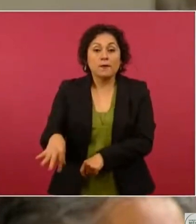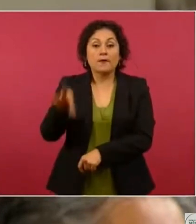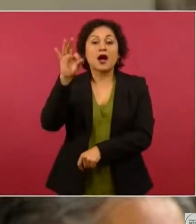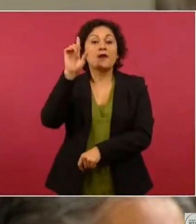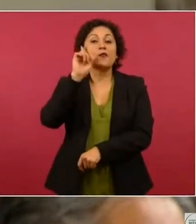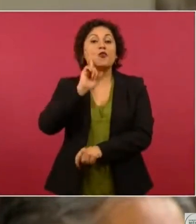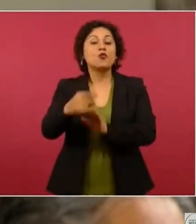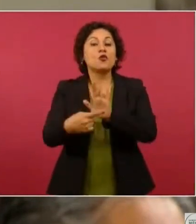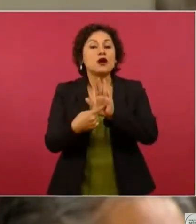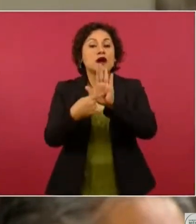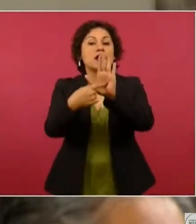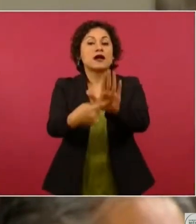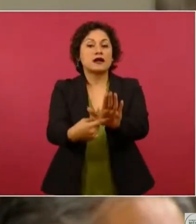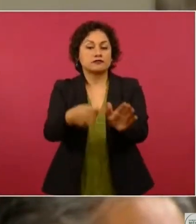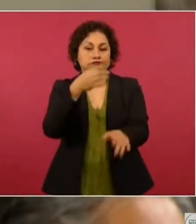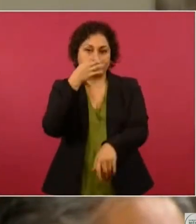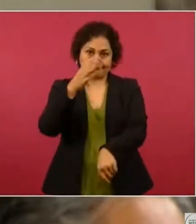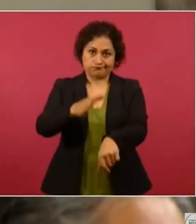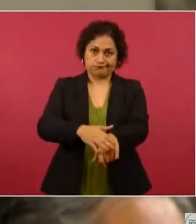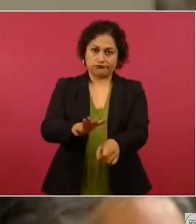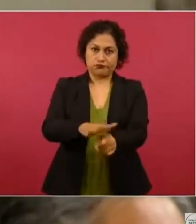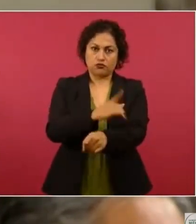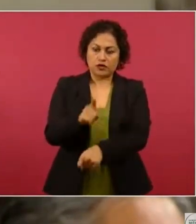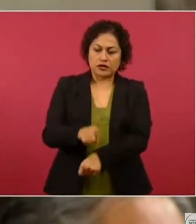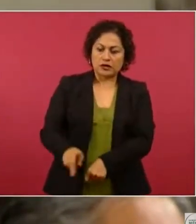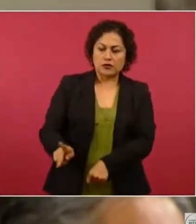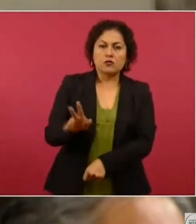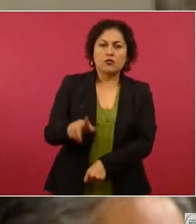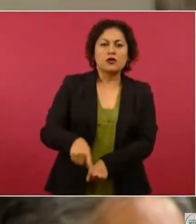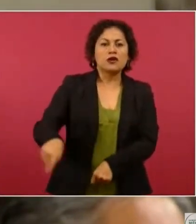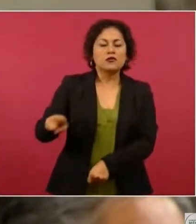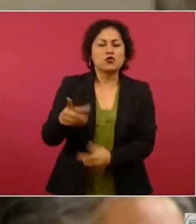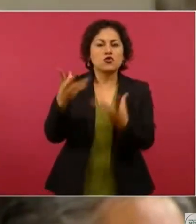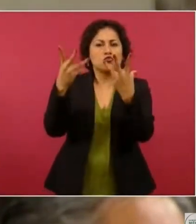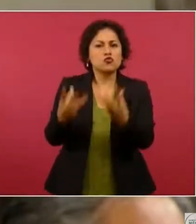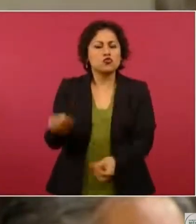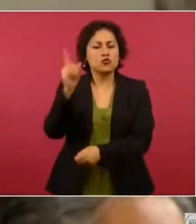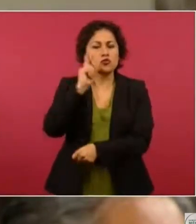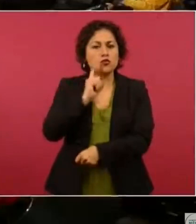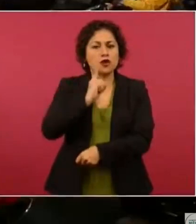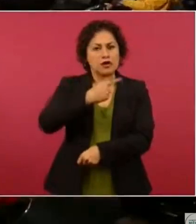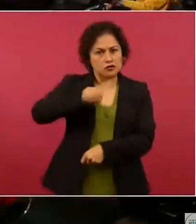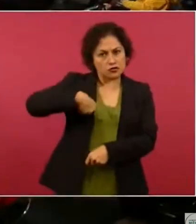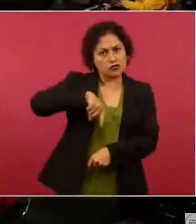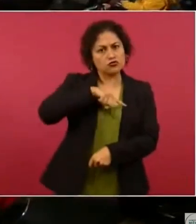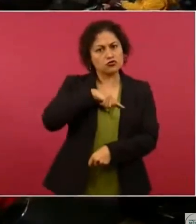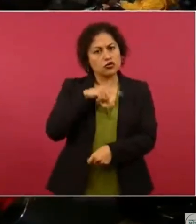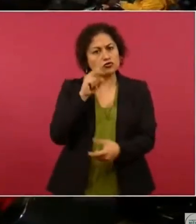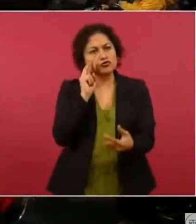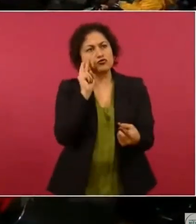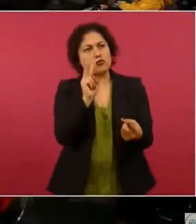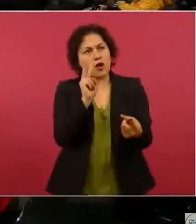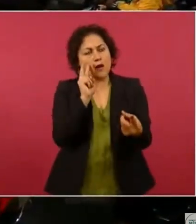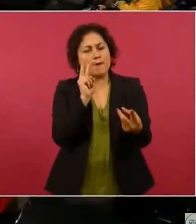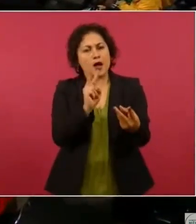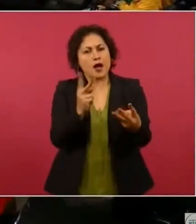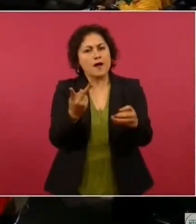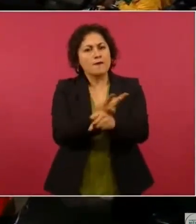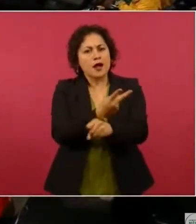en Cadereyta vemos muchas mujeres que seguimos paso a paso los aconteceres diariamente de este